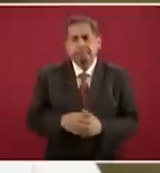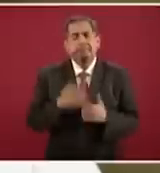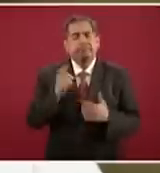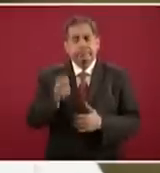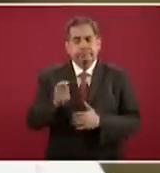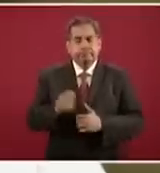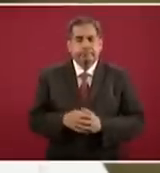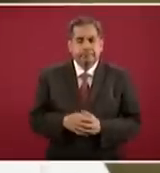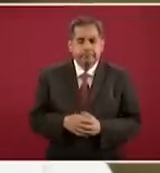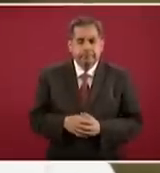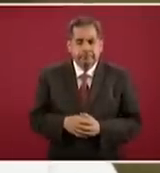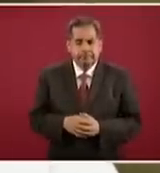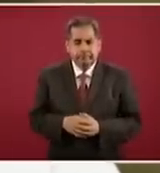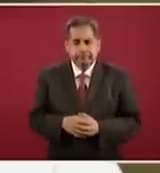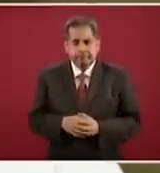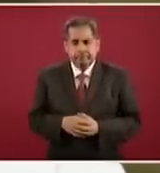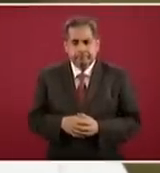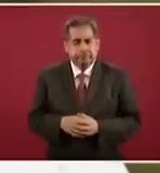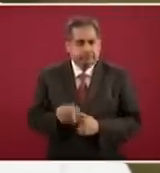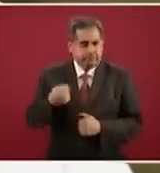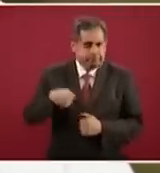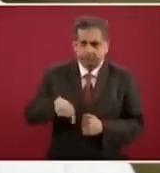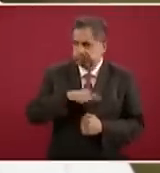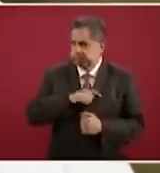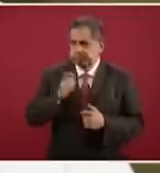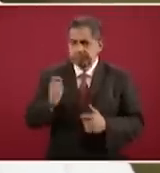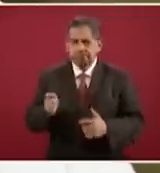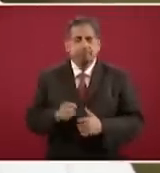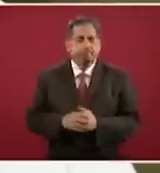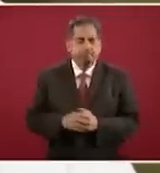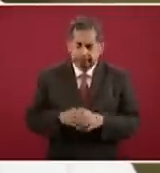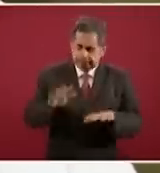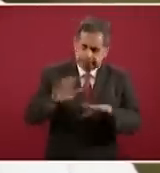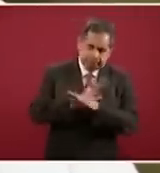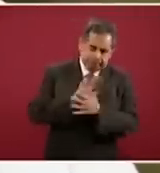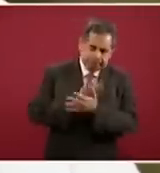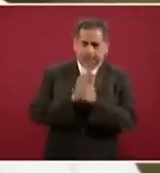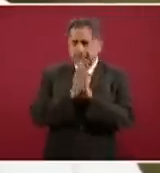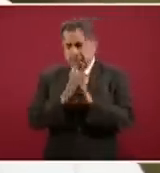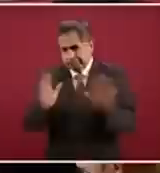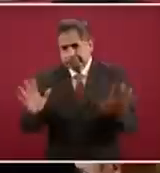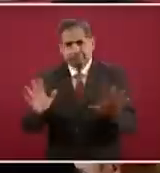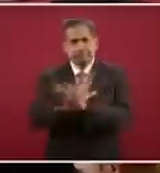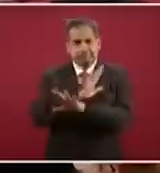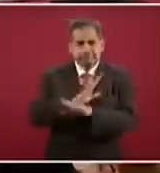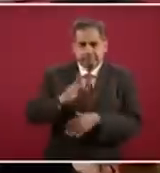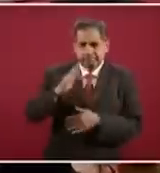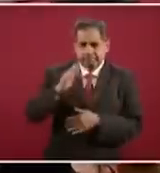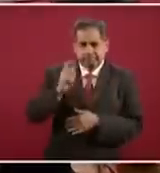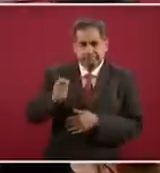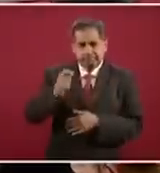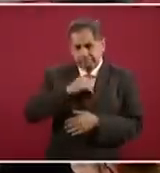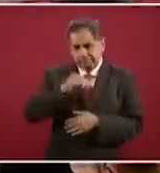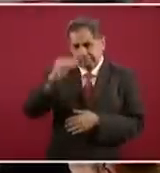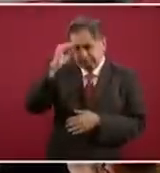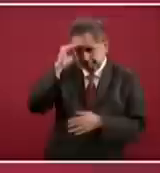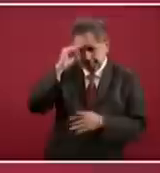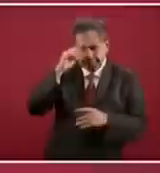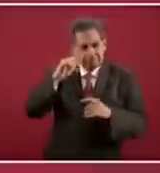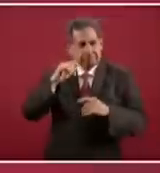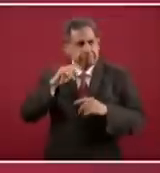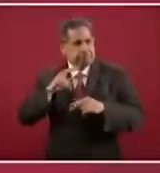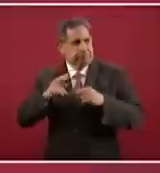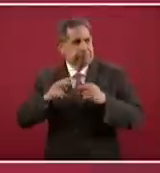vamos a cambiar nuestra manera de pensar y de